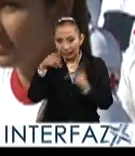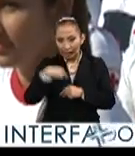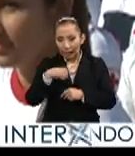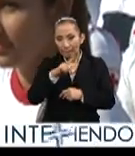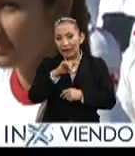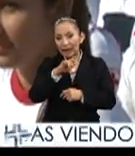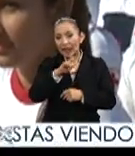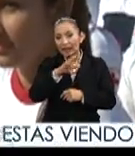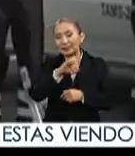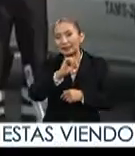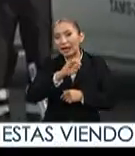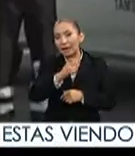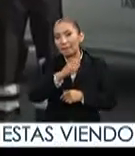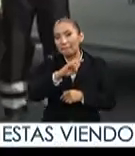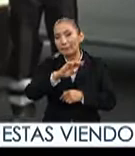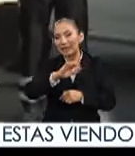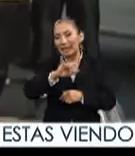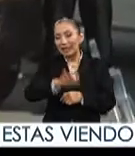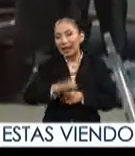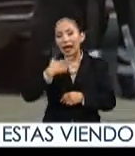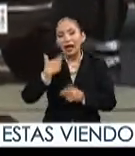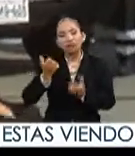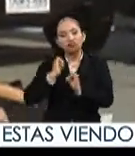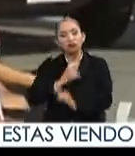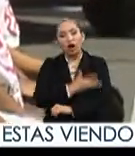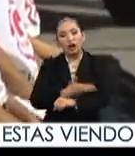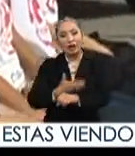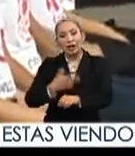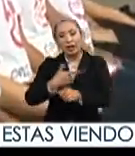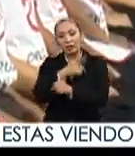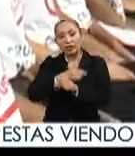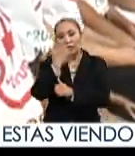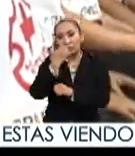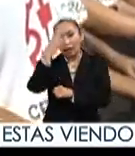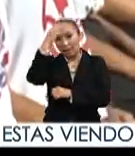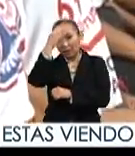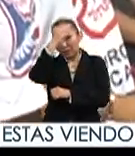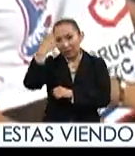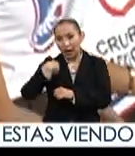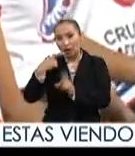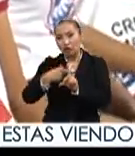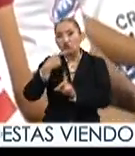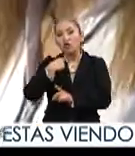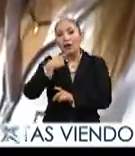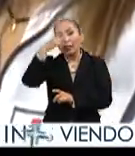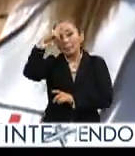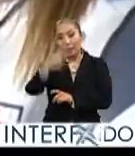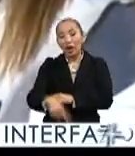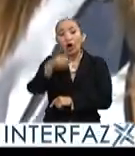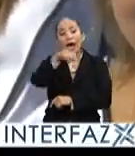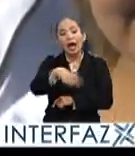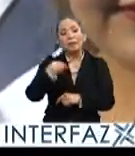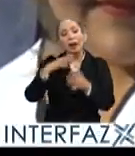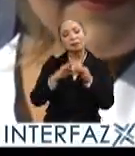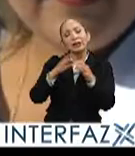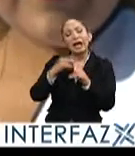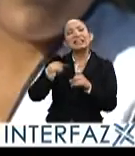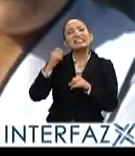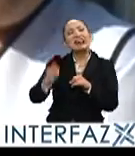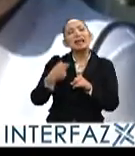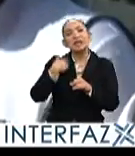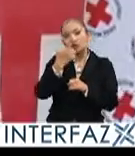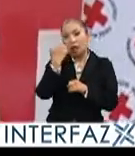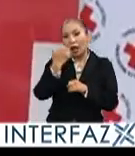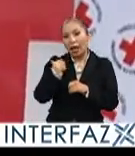visita de Pilar Servich de Mariscal, coordinadora nacional de las escuelas de enfermería de la Cruz Roja Mexicana, que nos viene a platicar sobre